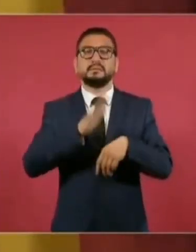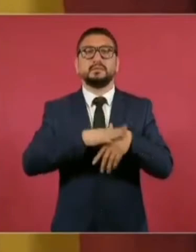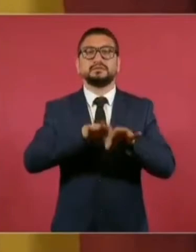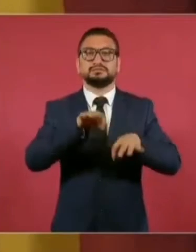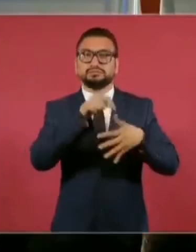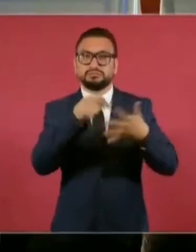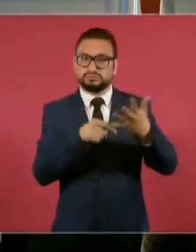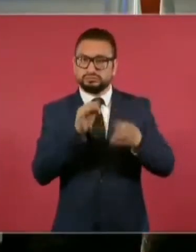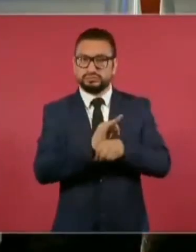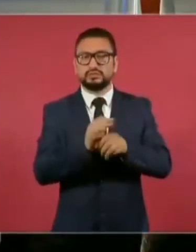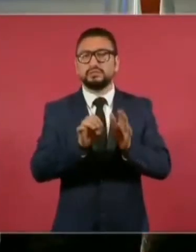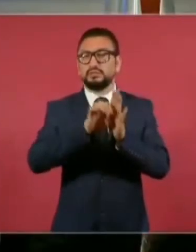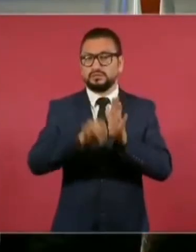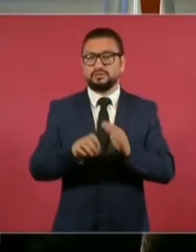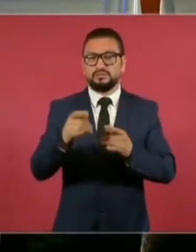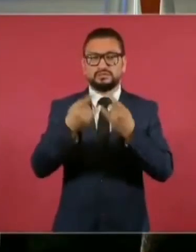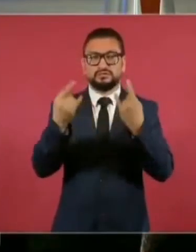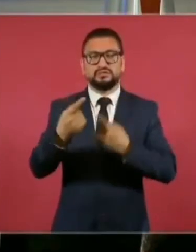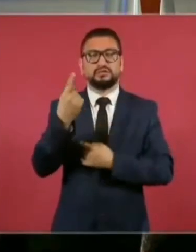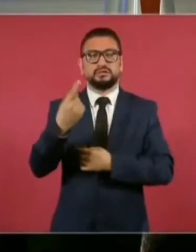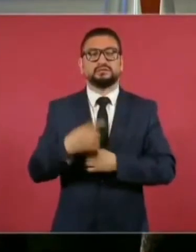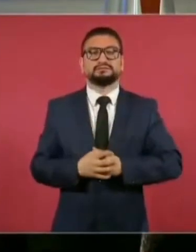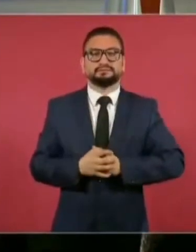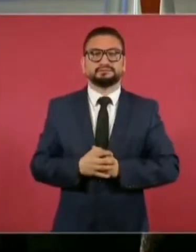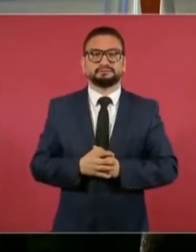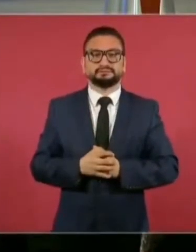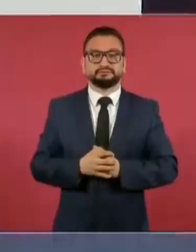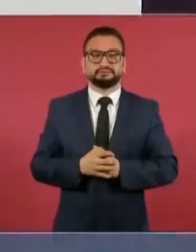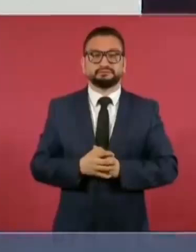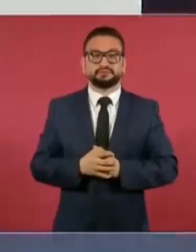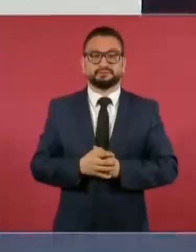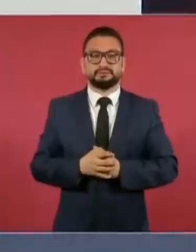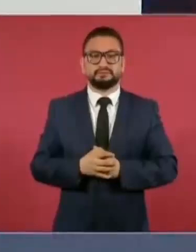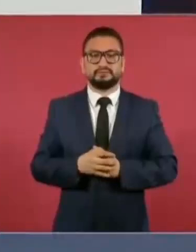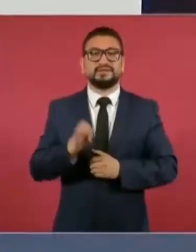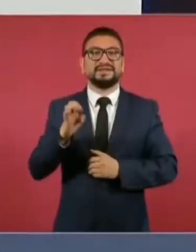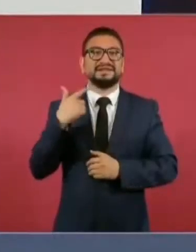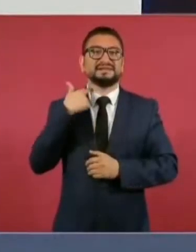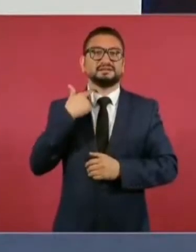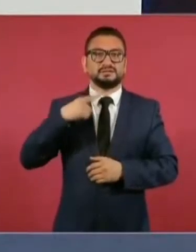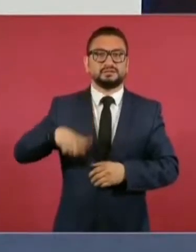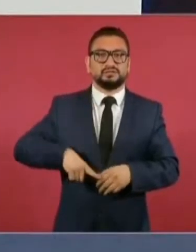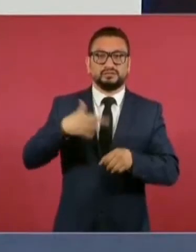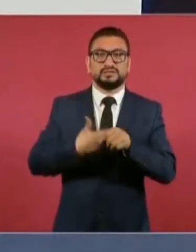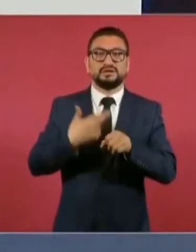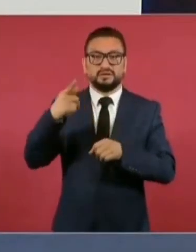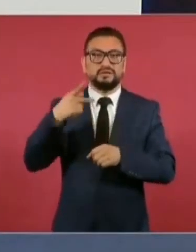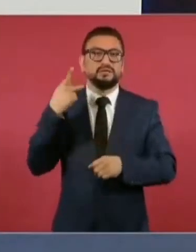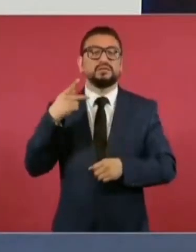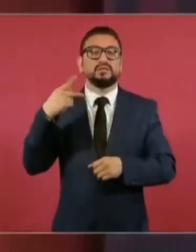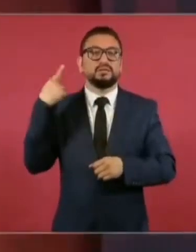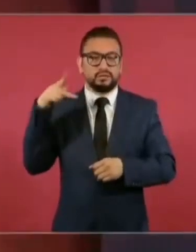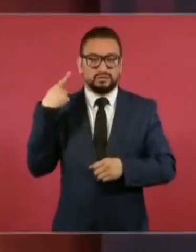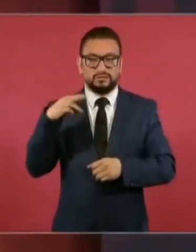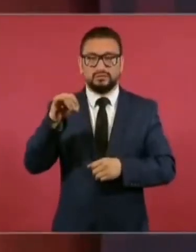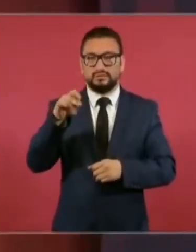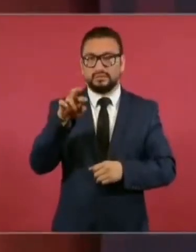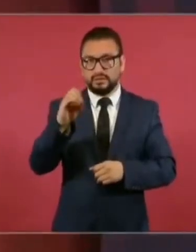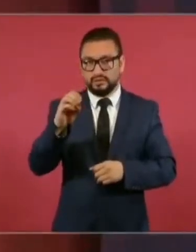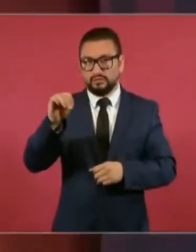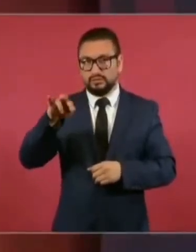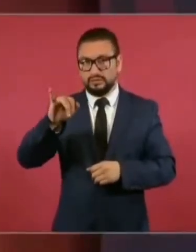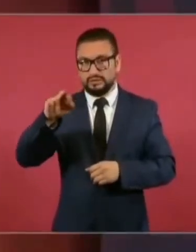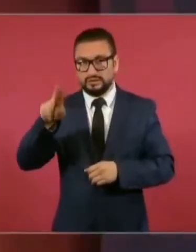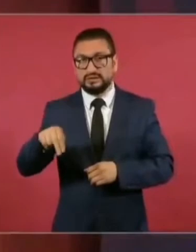Adelante. Pues tenemos el caso del exgobernador de Puebla, Mario Marín. Él